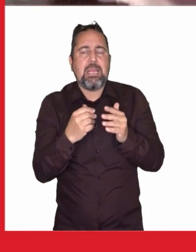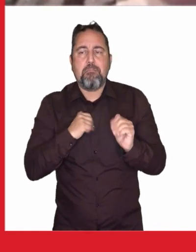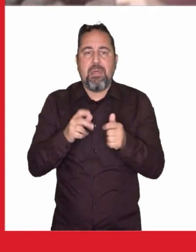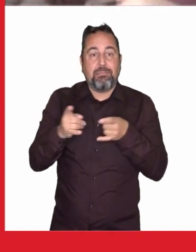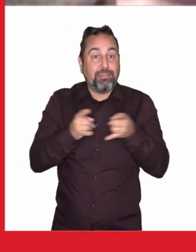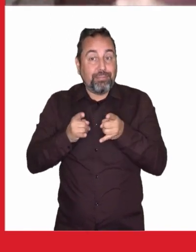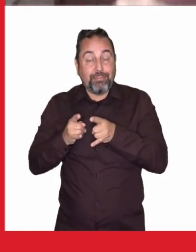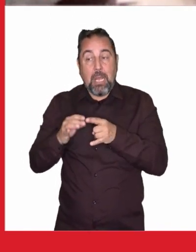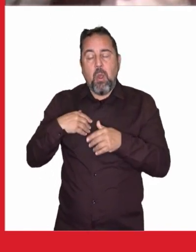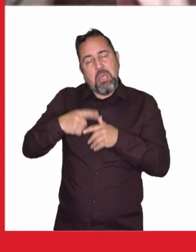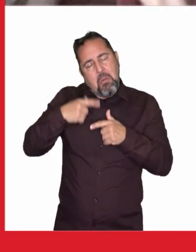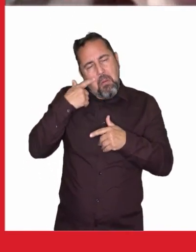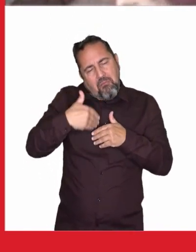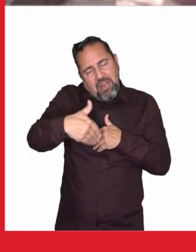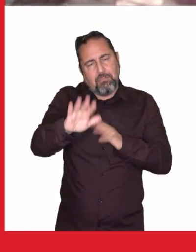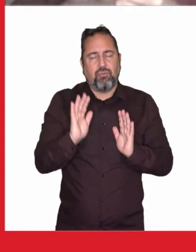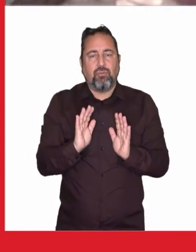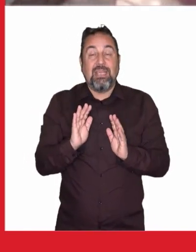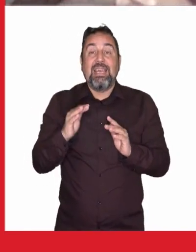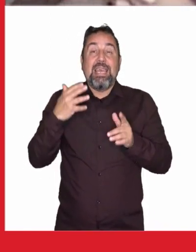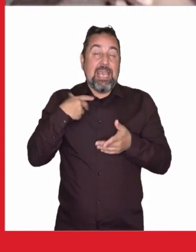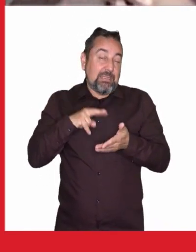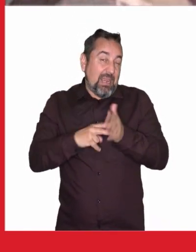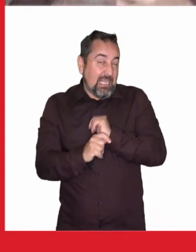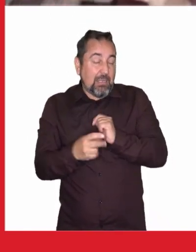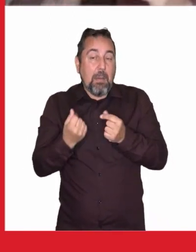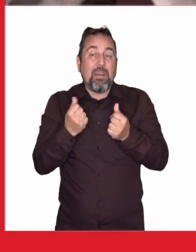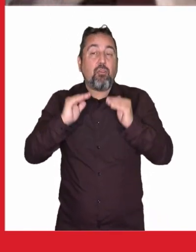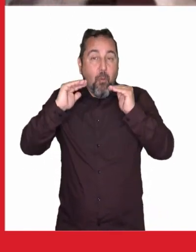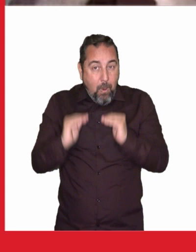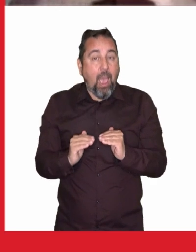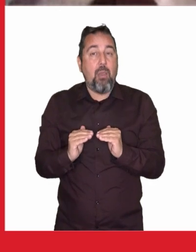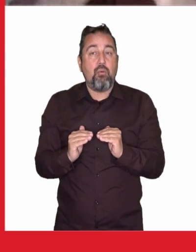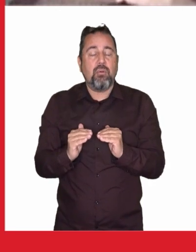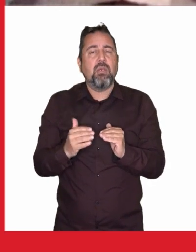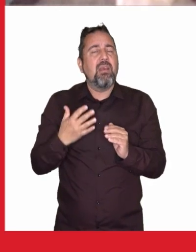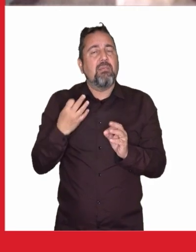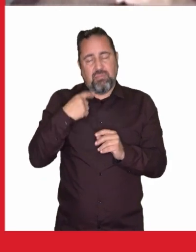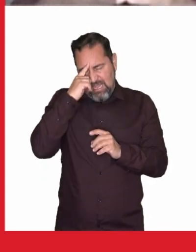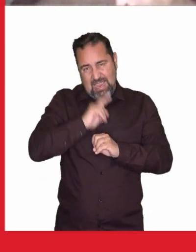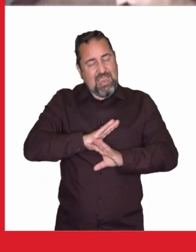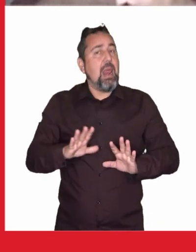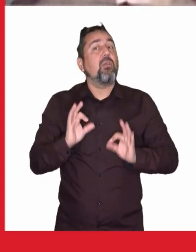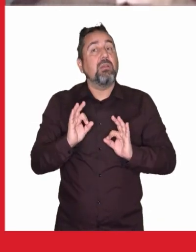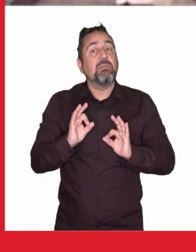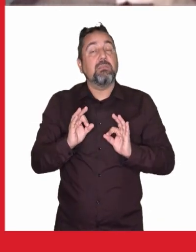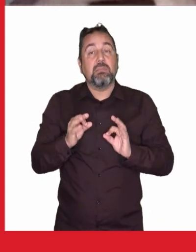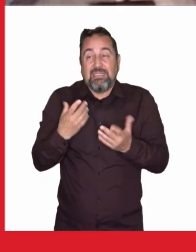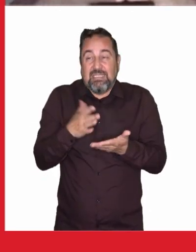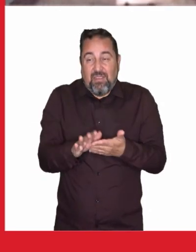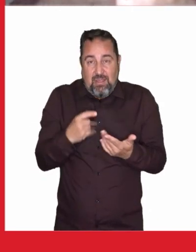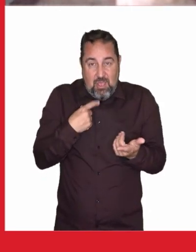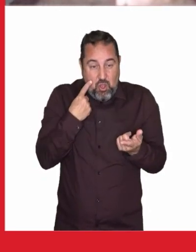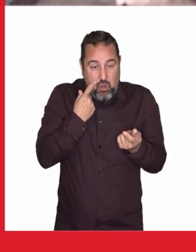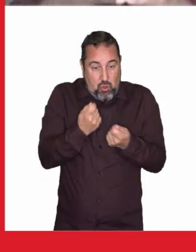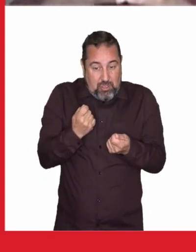así entro en el mercado, consigo clientes y luego ya veremos. ¿Sí? Cuando yo tengo ese tipo de estrategia de precios bajos, lo